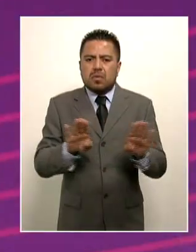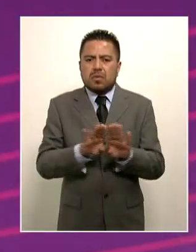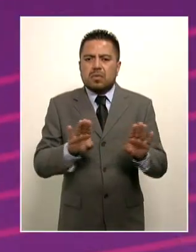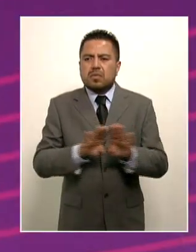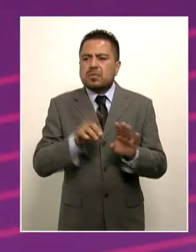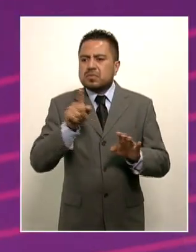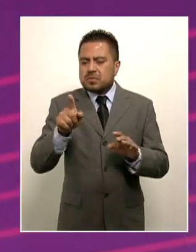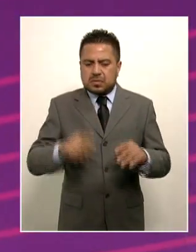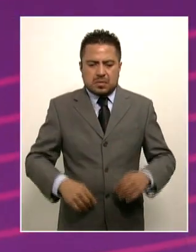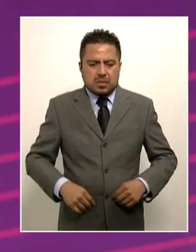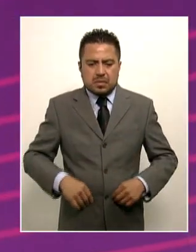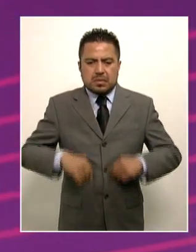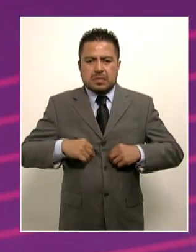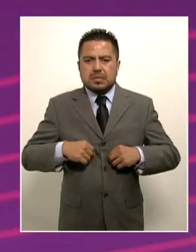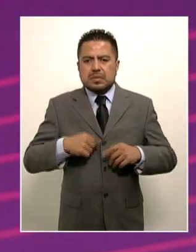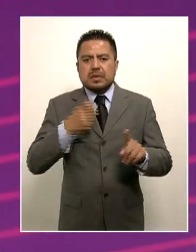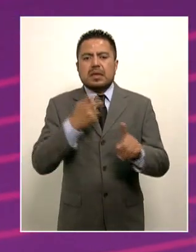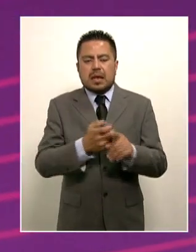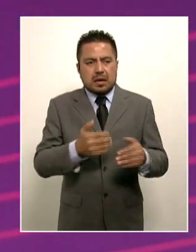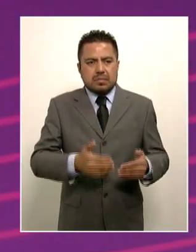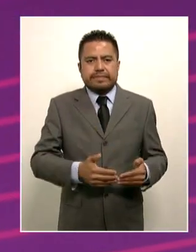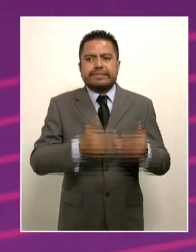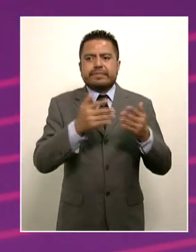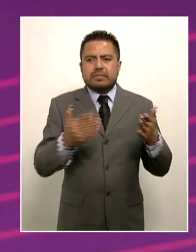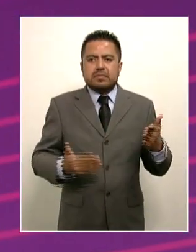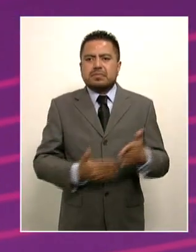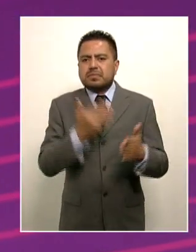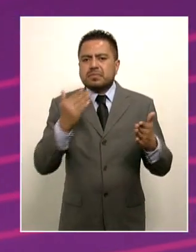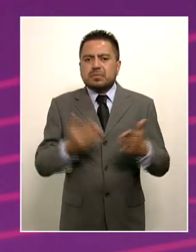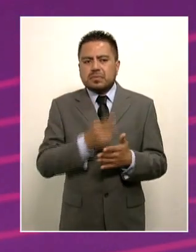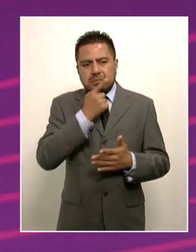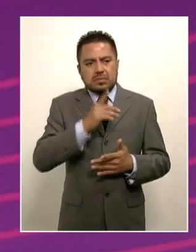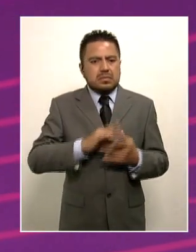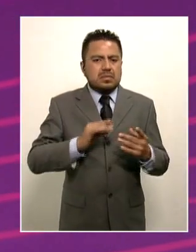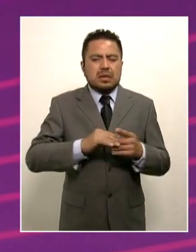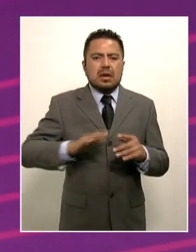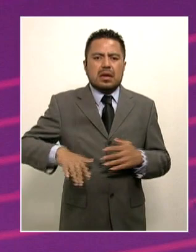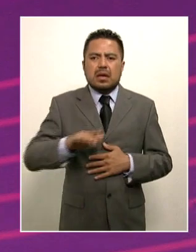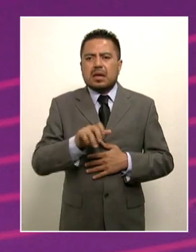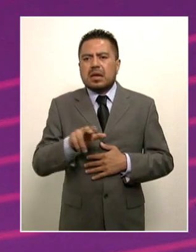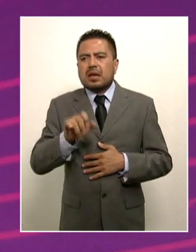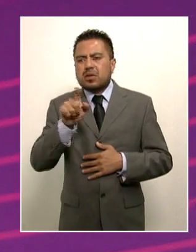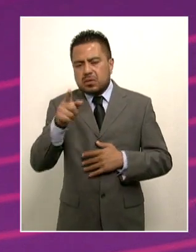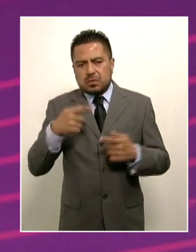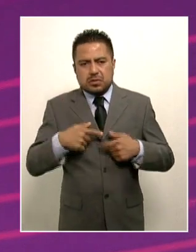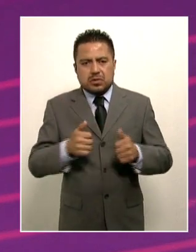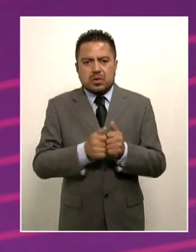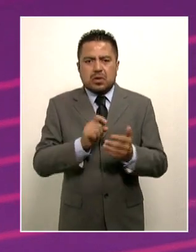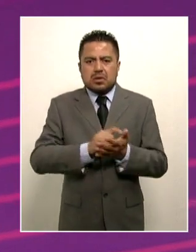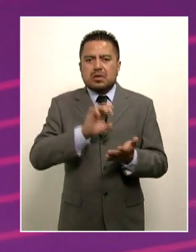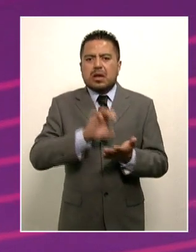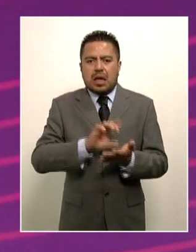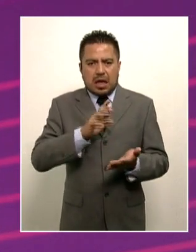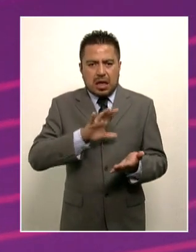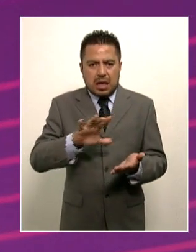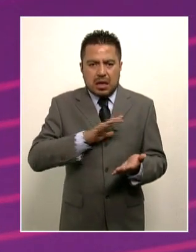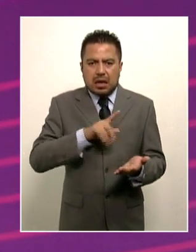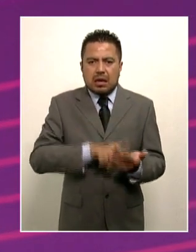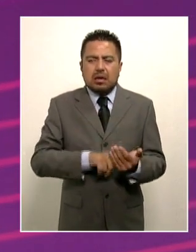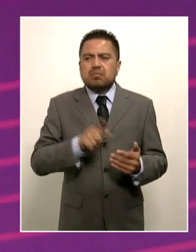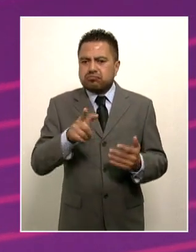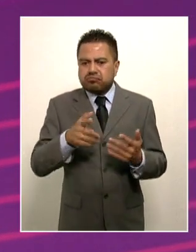¿cómo has vivido tú estas barreras a las que habla Carlos? Tú eres una persona con discapacidad